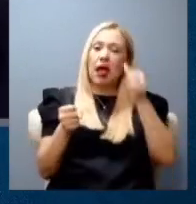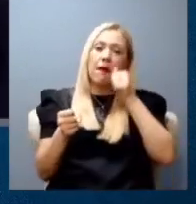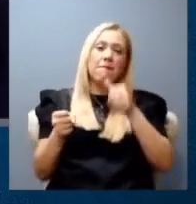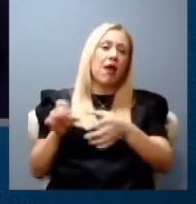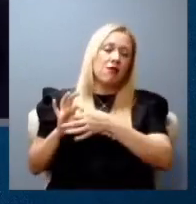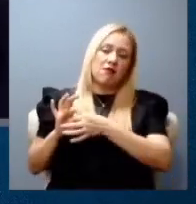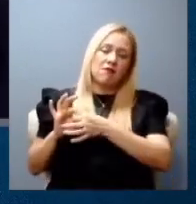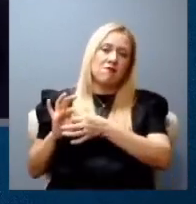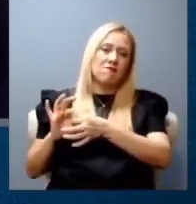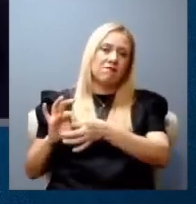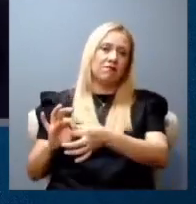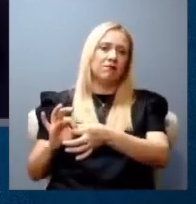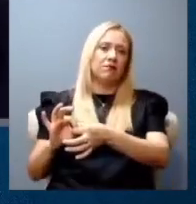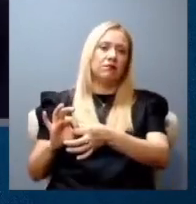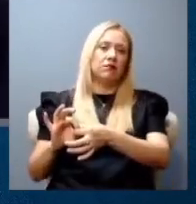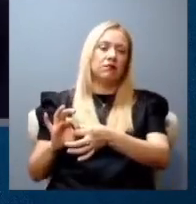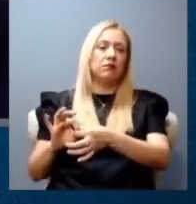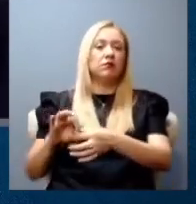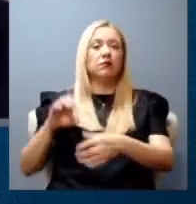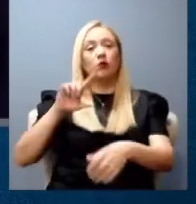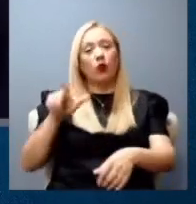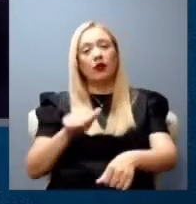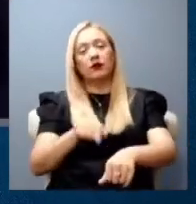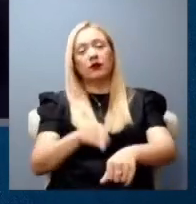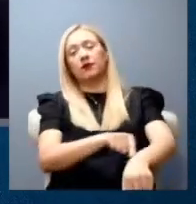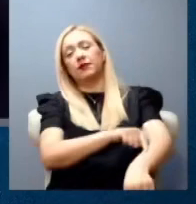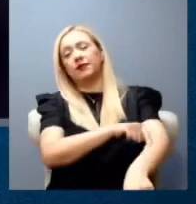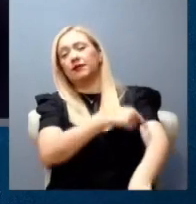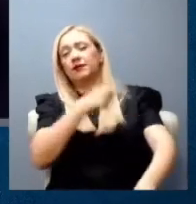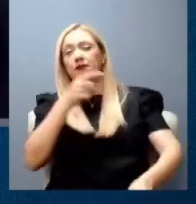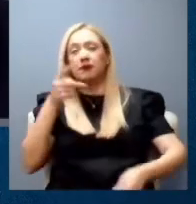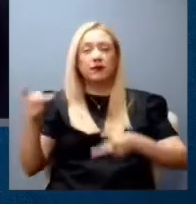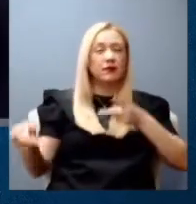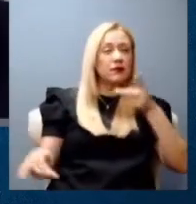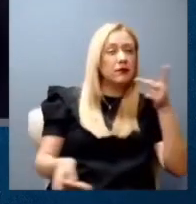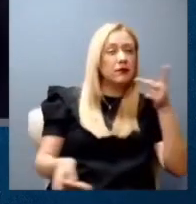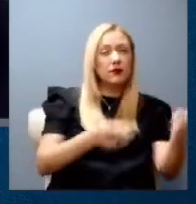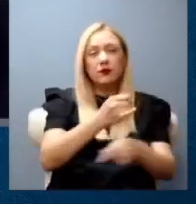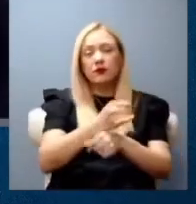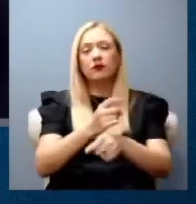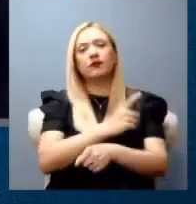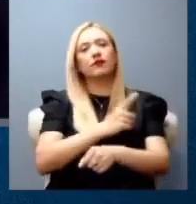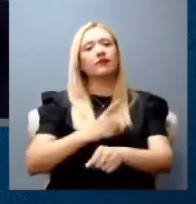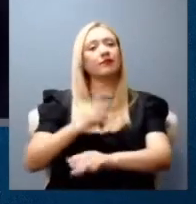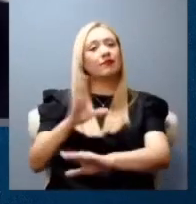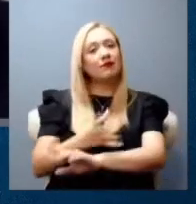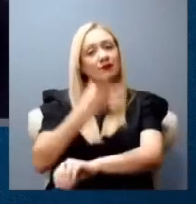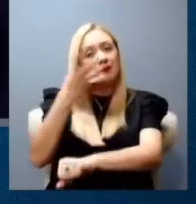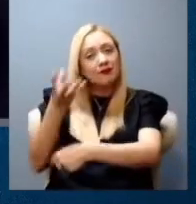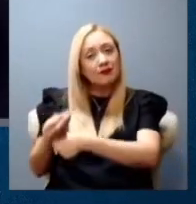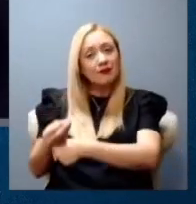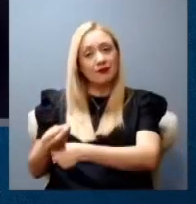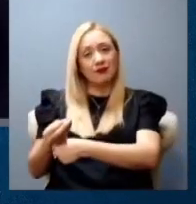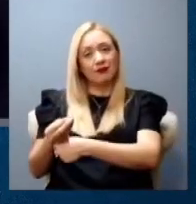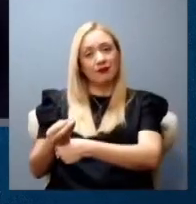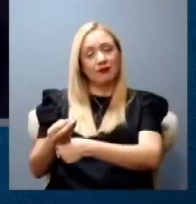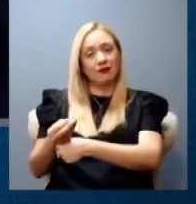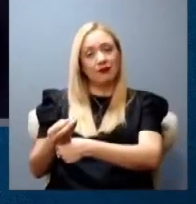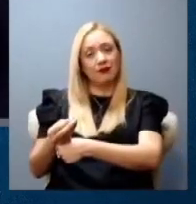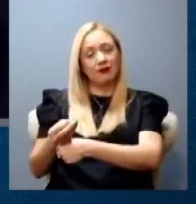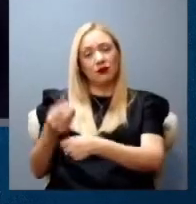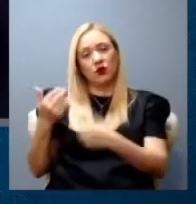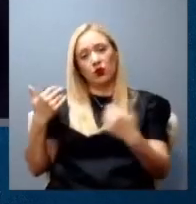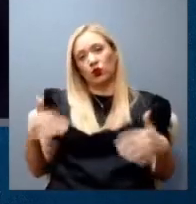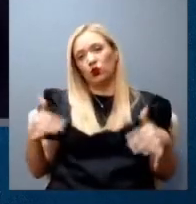transicionalidad. Ahora bien, el propio proceso debe ser un proceso reparador para ellas y ellos. En este proceso deben